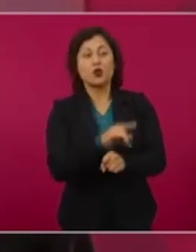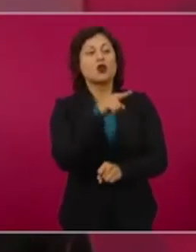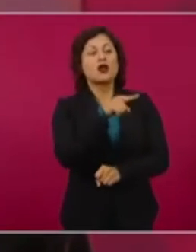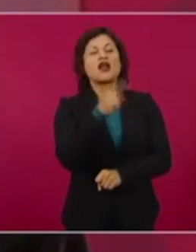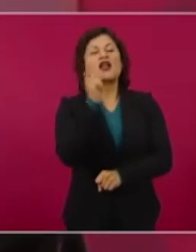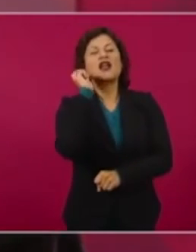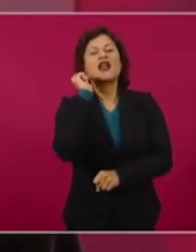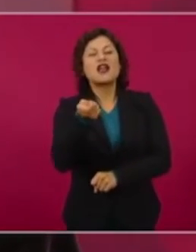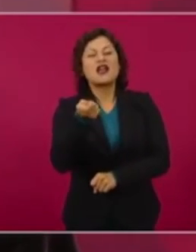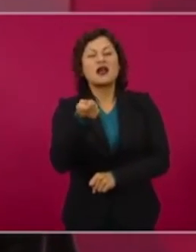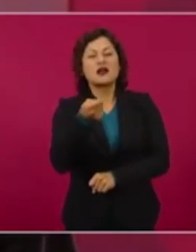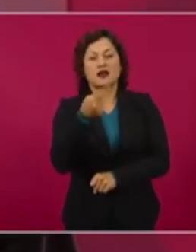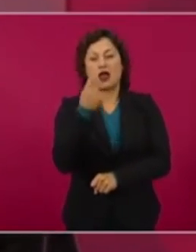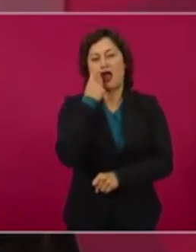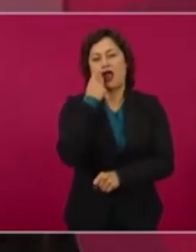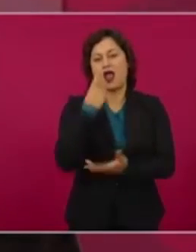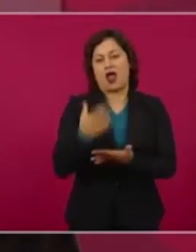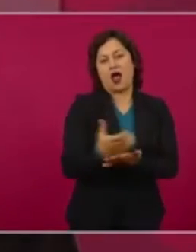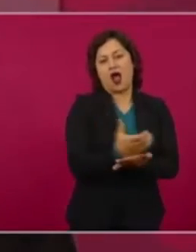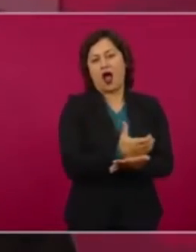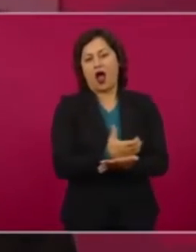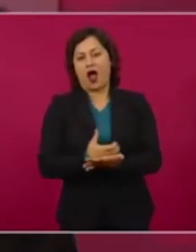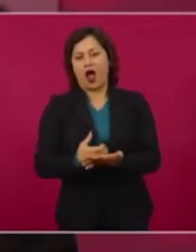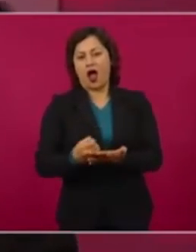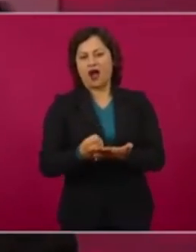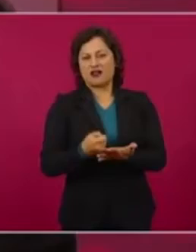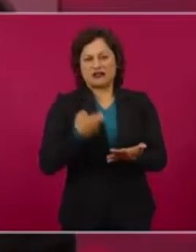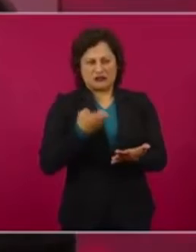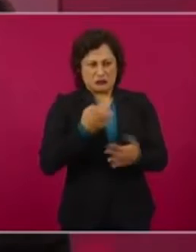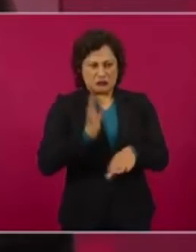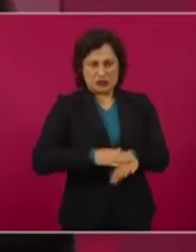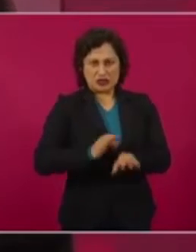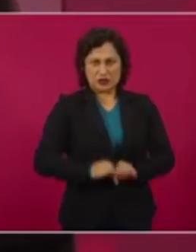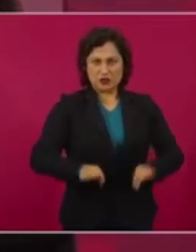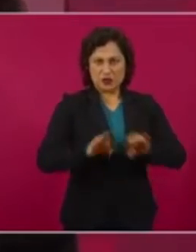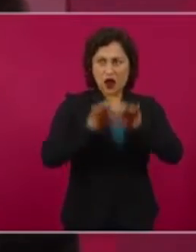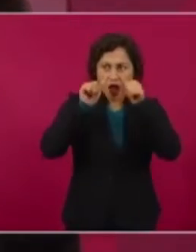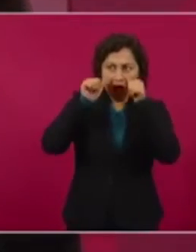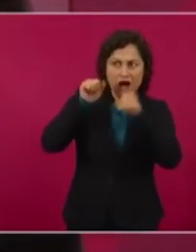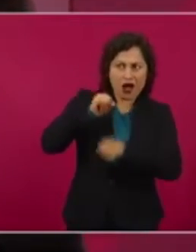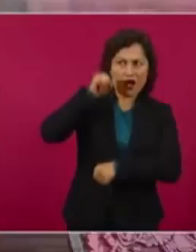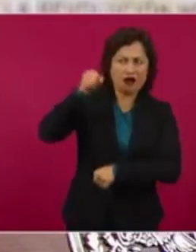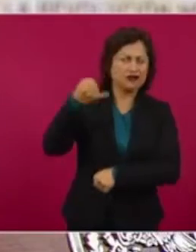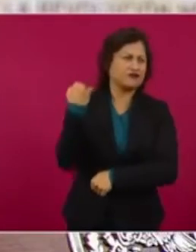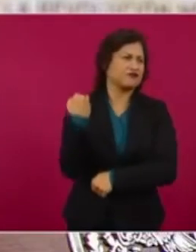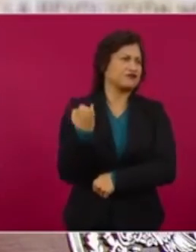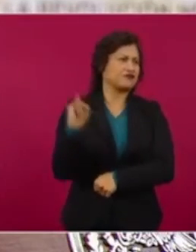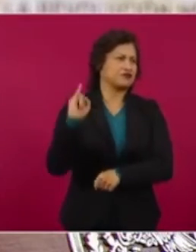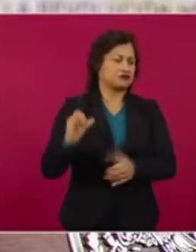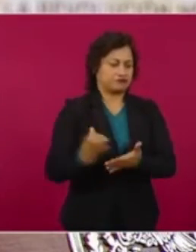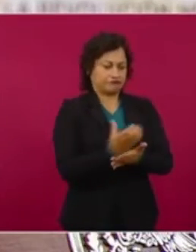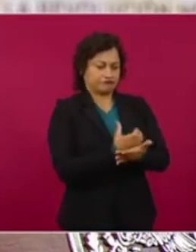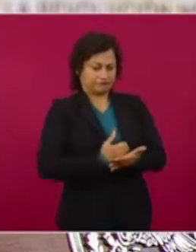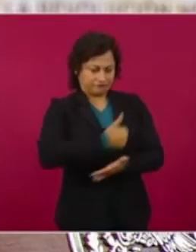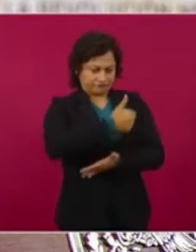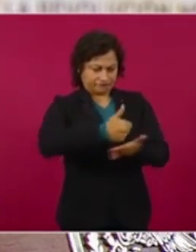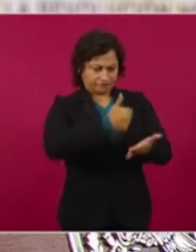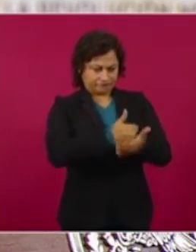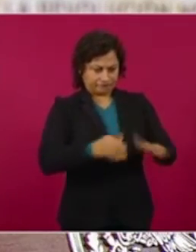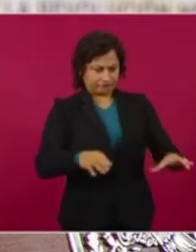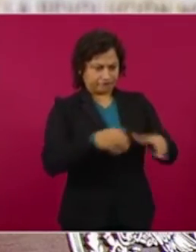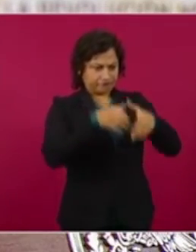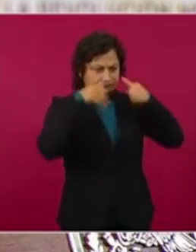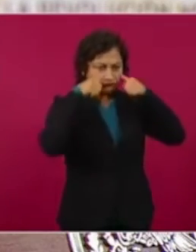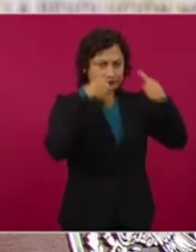la ganancia, el lucro. Una empresa pública no tiene ese objetivo